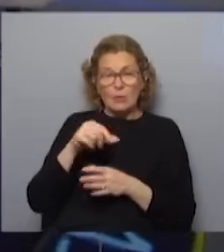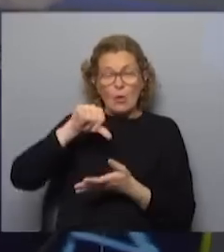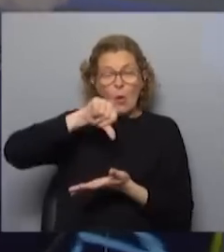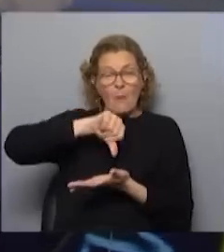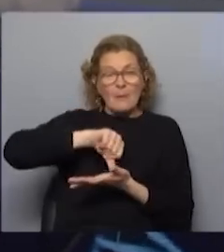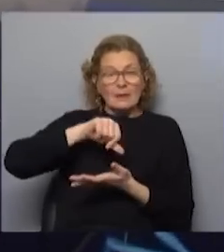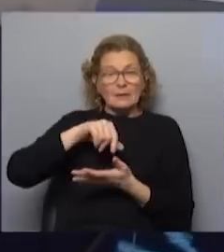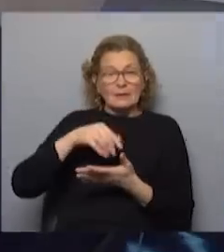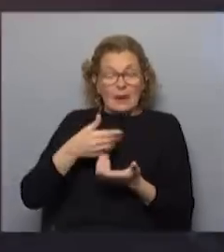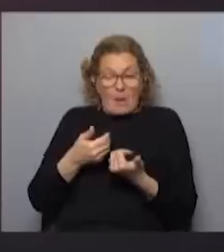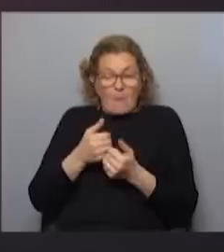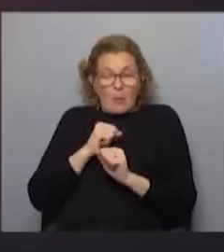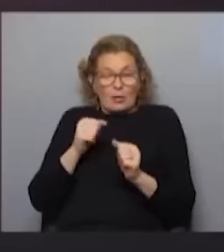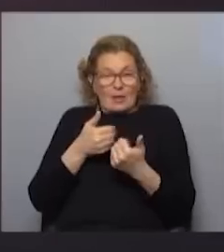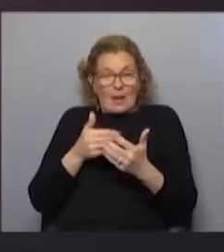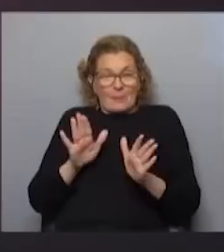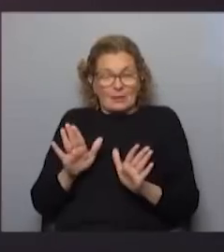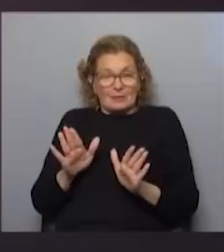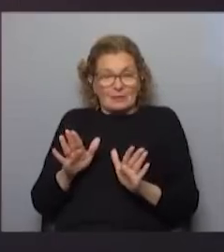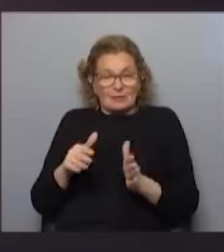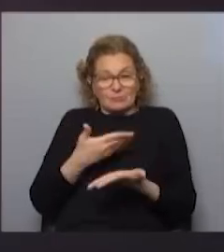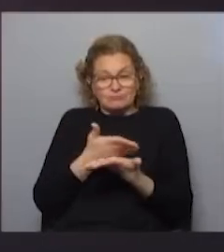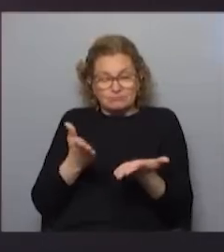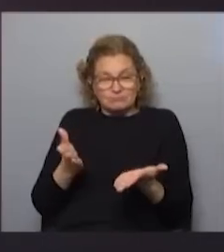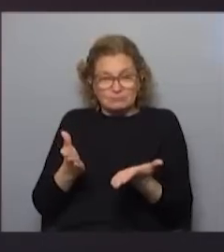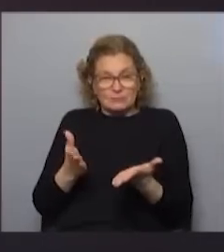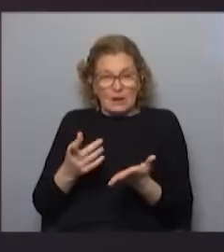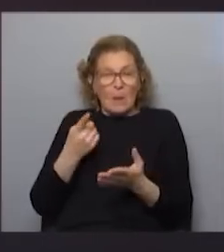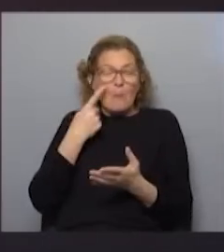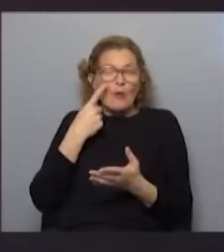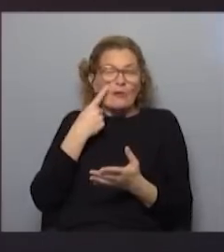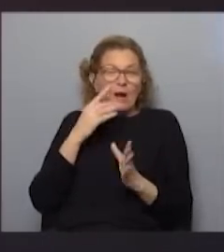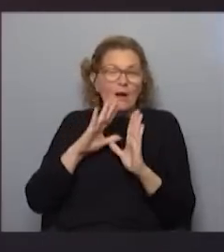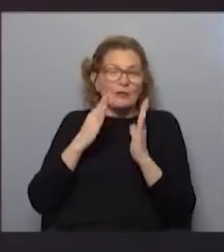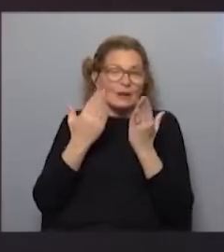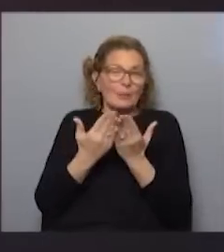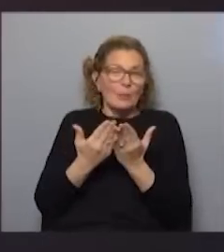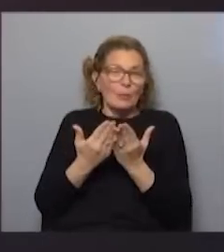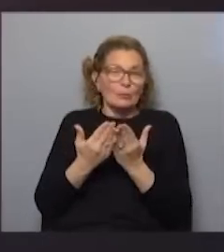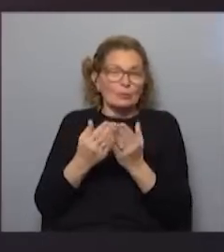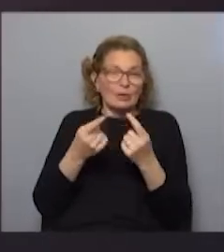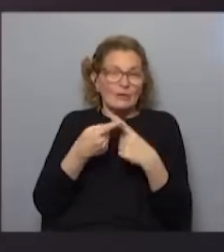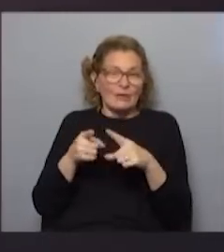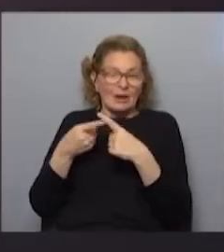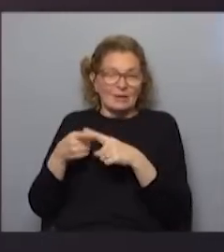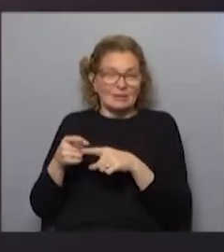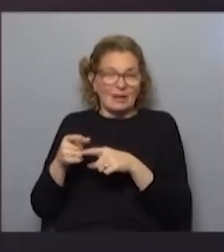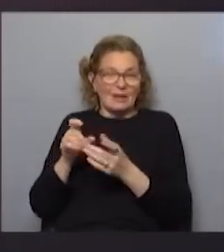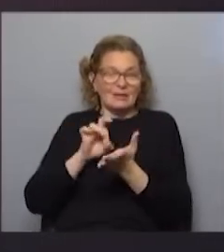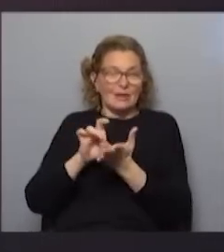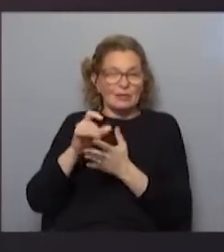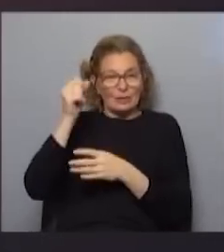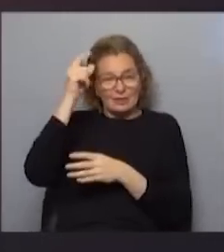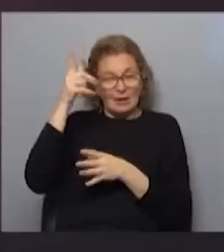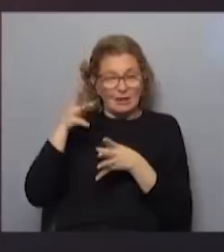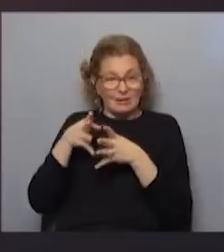país este que habilitaba ese tipo de escenarios no O sea era muy probable el mundo y de las actividades de los servicios de inteligencia no en el